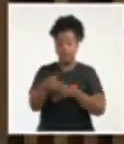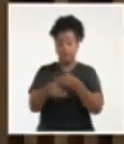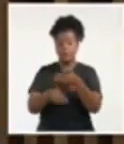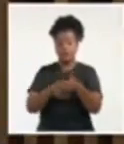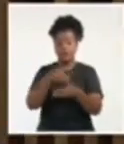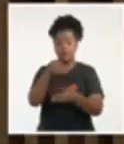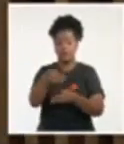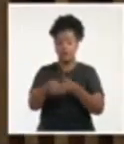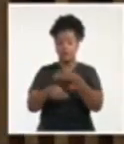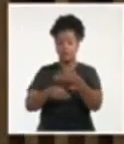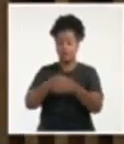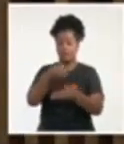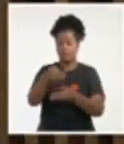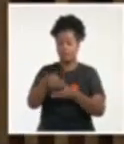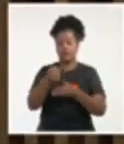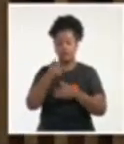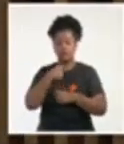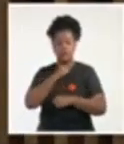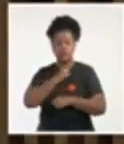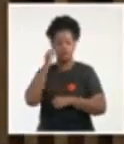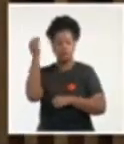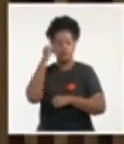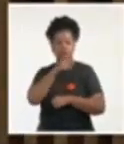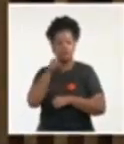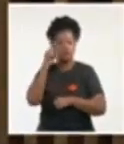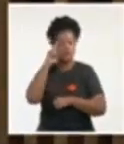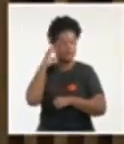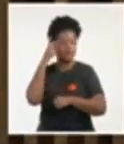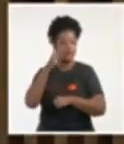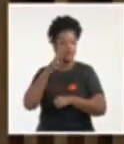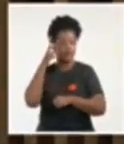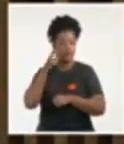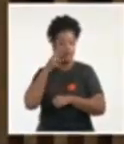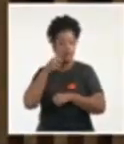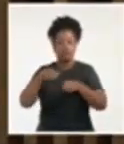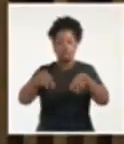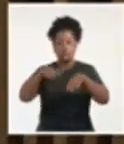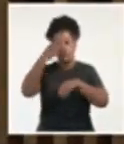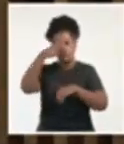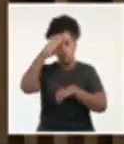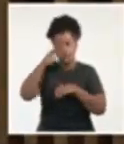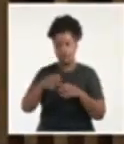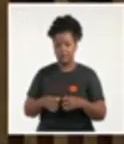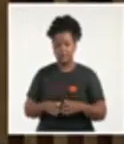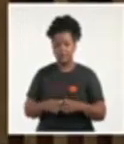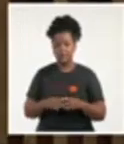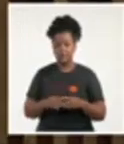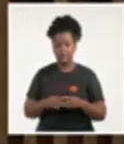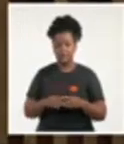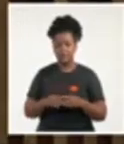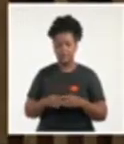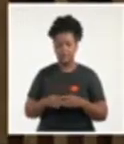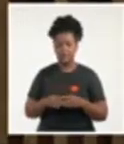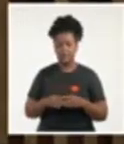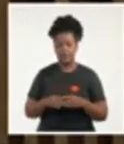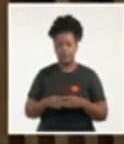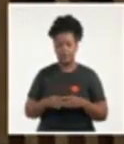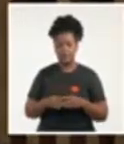es su valoración y la de otros compañeros acerca de la actual situación de Cuba en el enfrentamiento a la COVID-19.